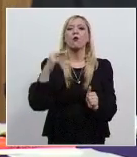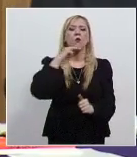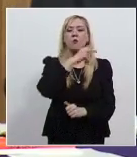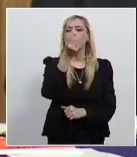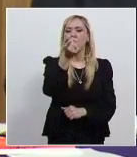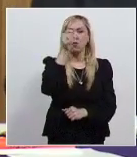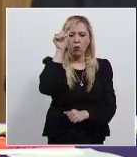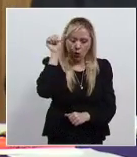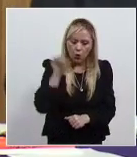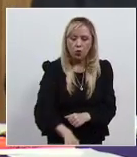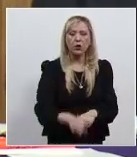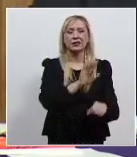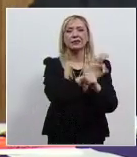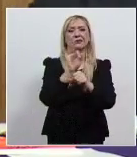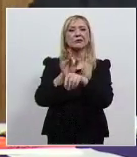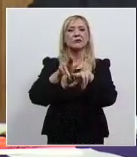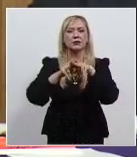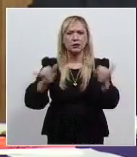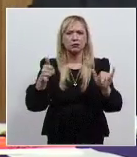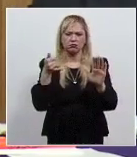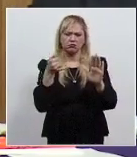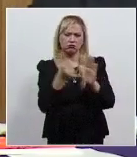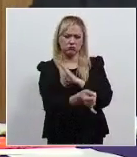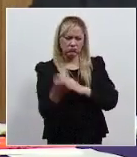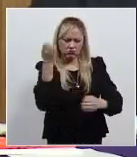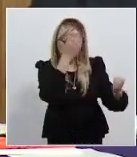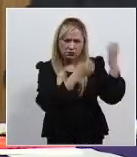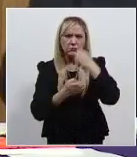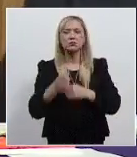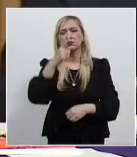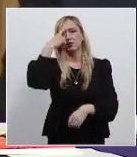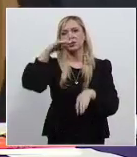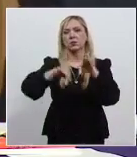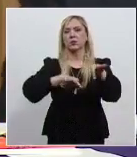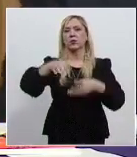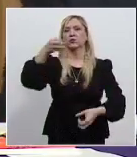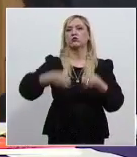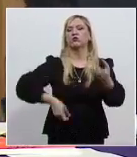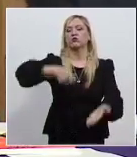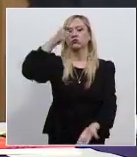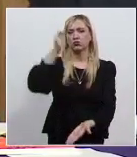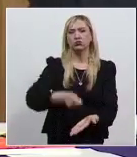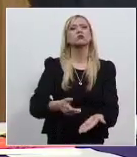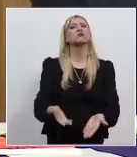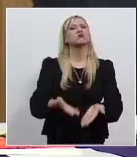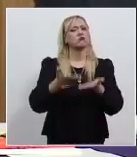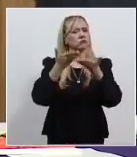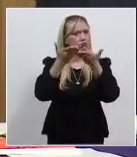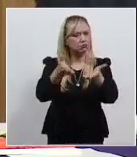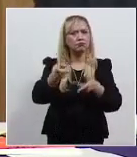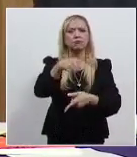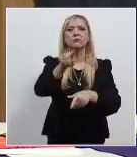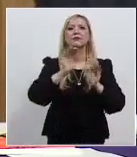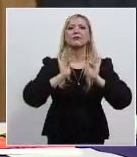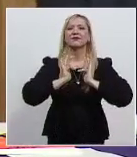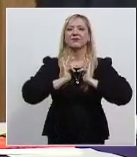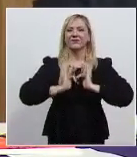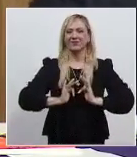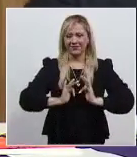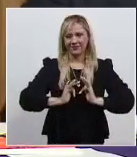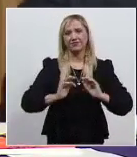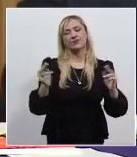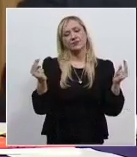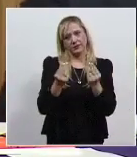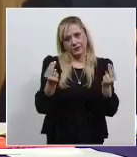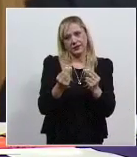y exhaustividad en la impartición de justicia, con lo que se garantizará la tranquilidad social que se